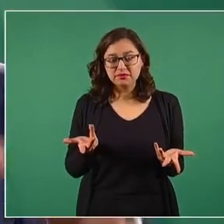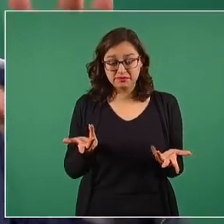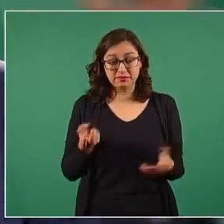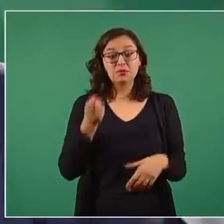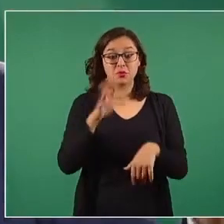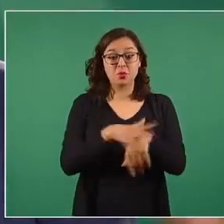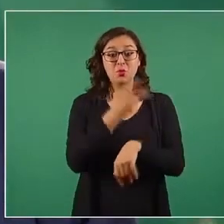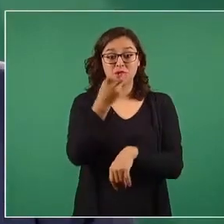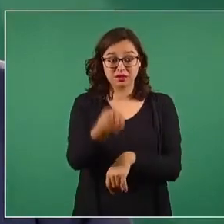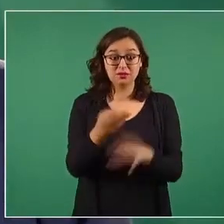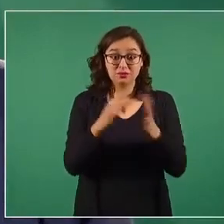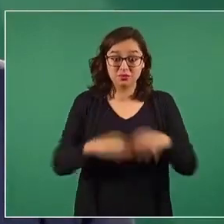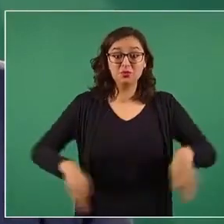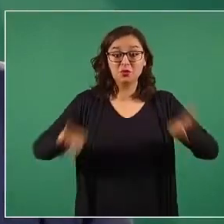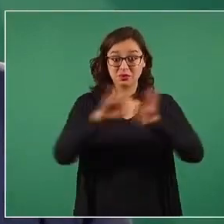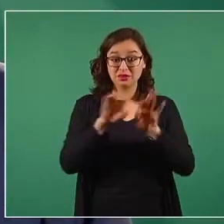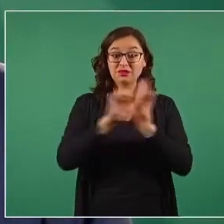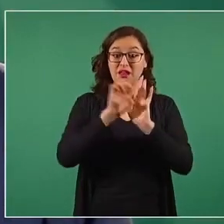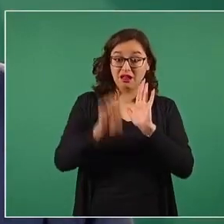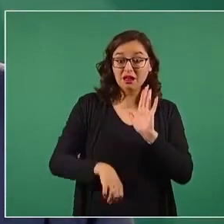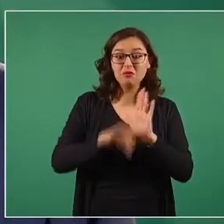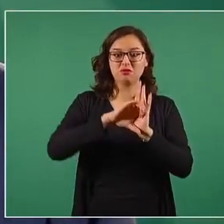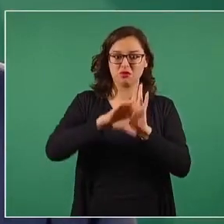Por eso son buenos estos ejemplos,